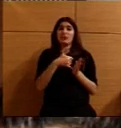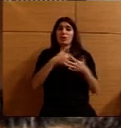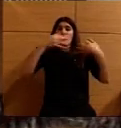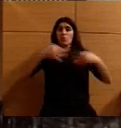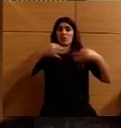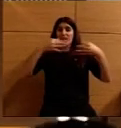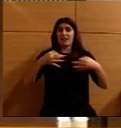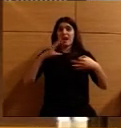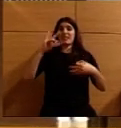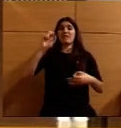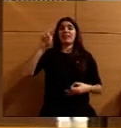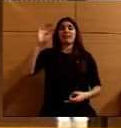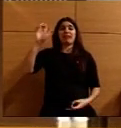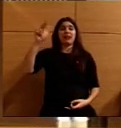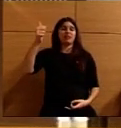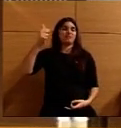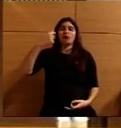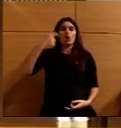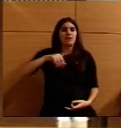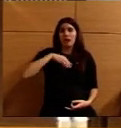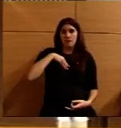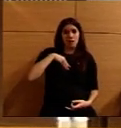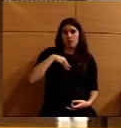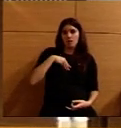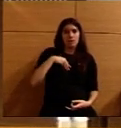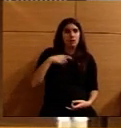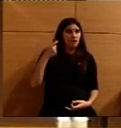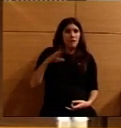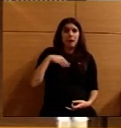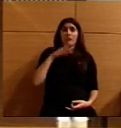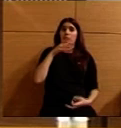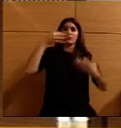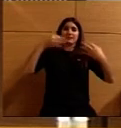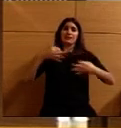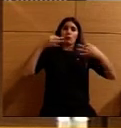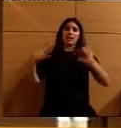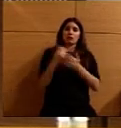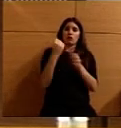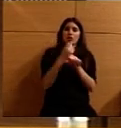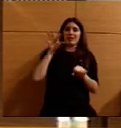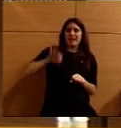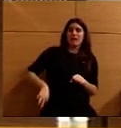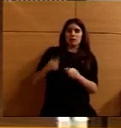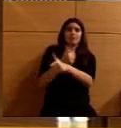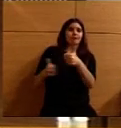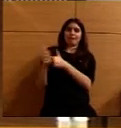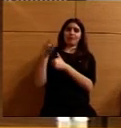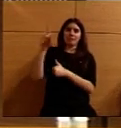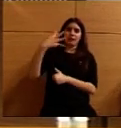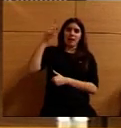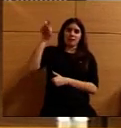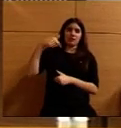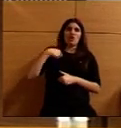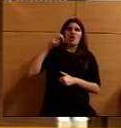el personal de Divalterra y creemos que eso debe prevalecer, la seguridad de todos los trabajadores, por encima de nosotros